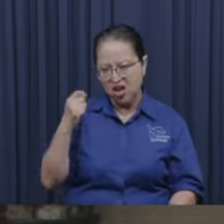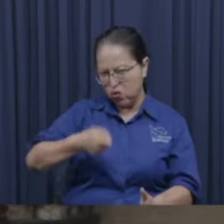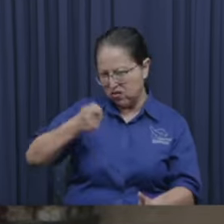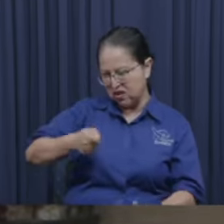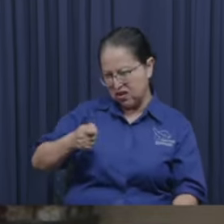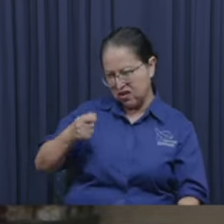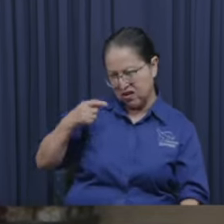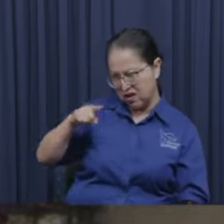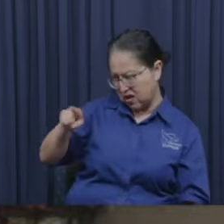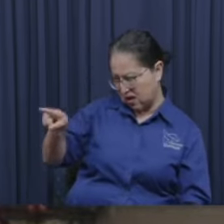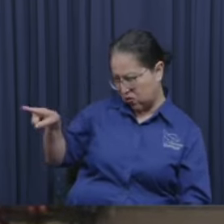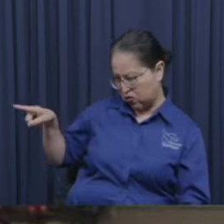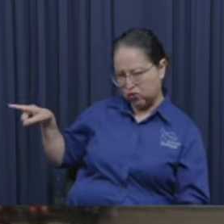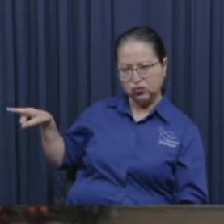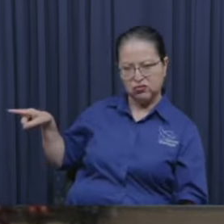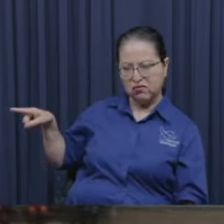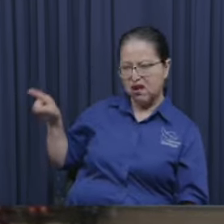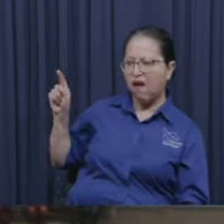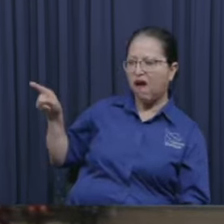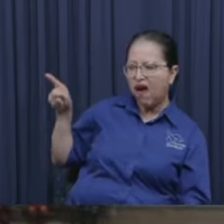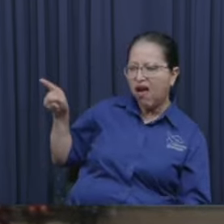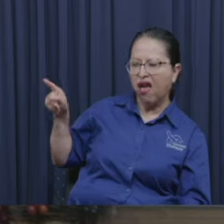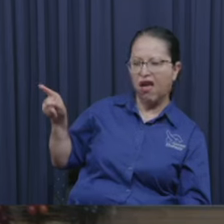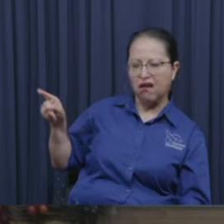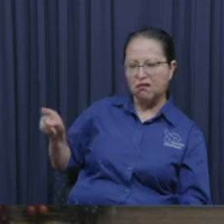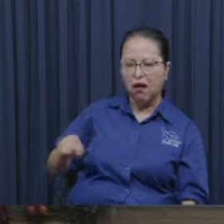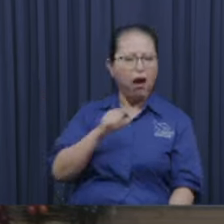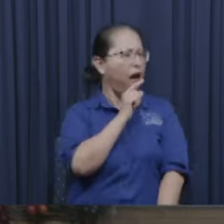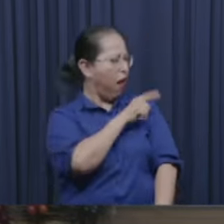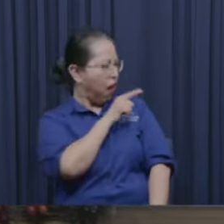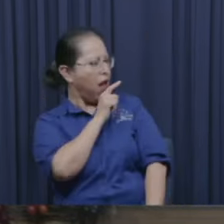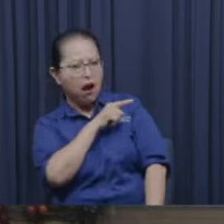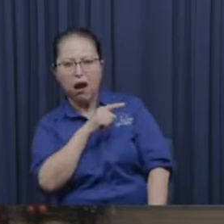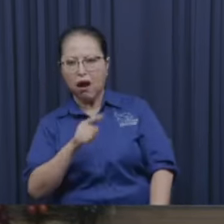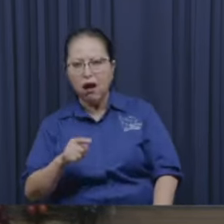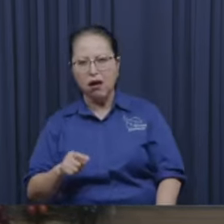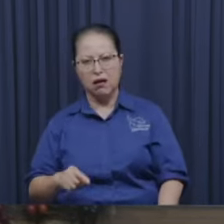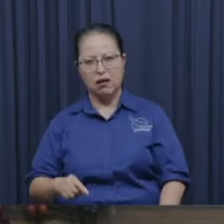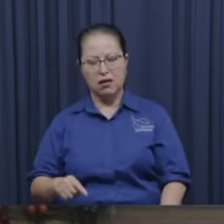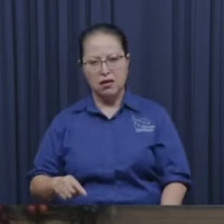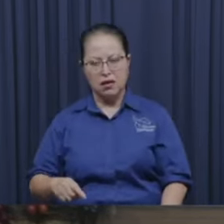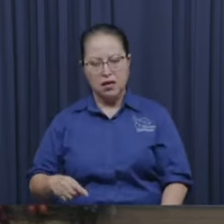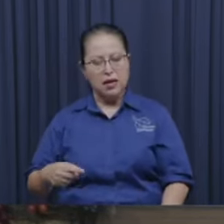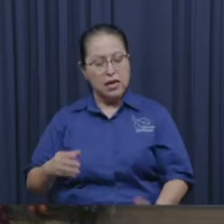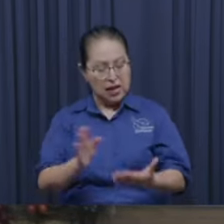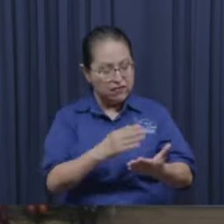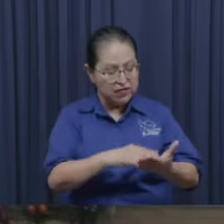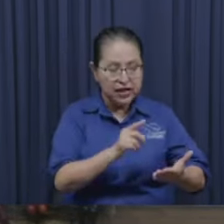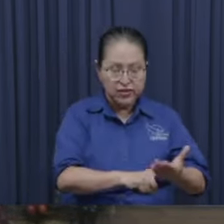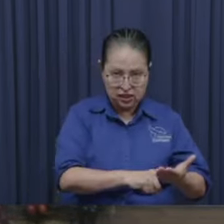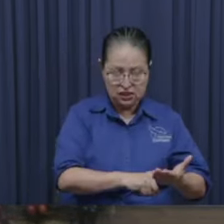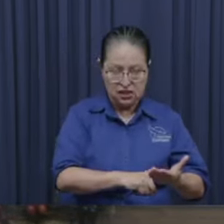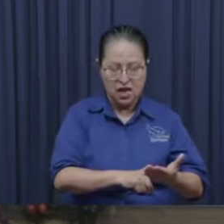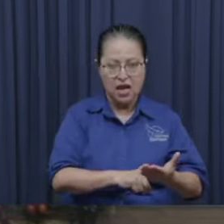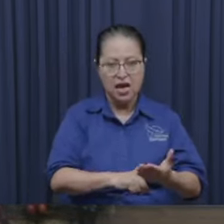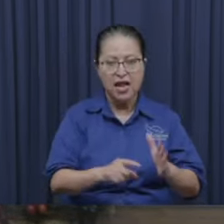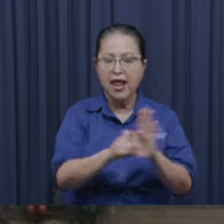otro Es bien fácil sobre todo sin oírlo y la Biblia dice juzga nuestra ley